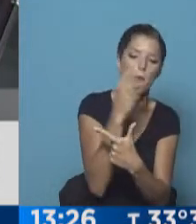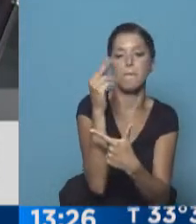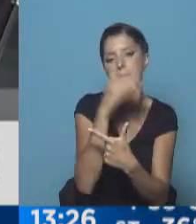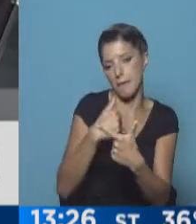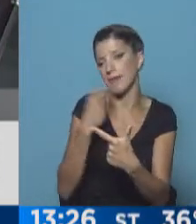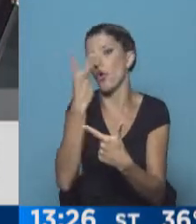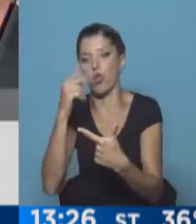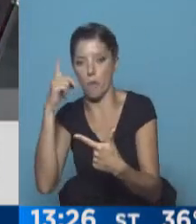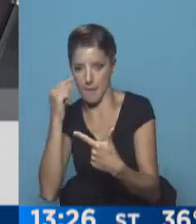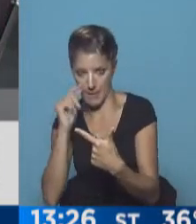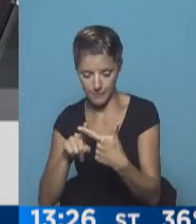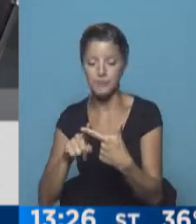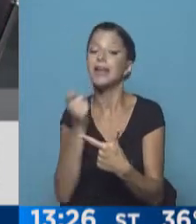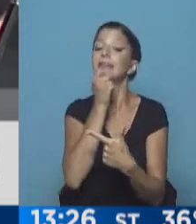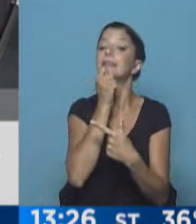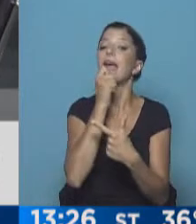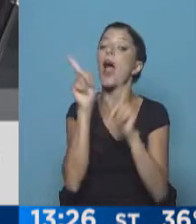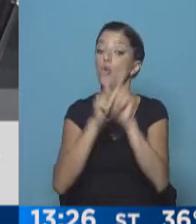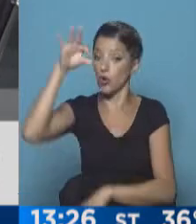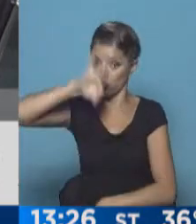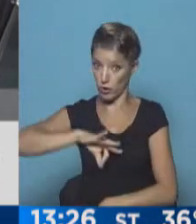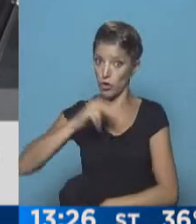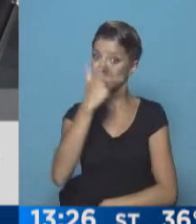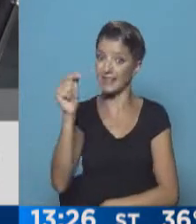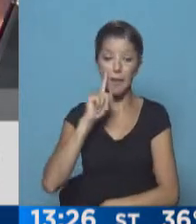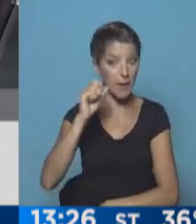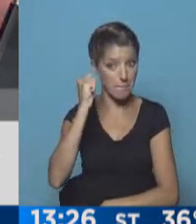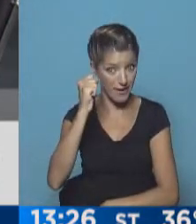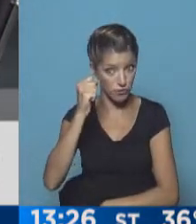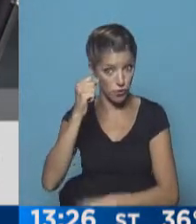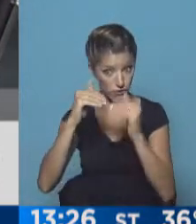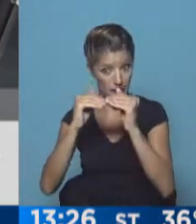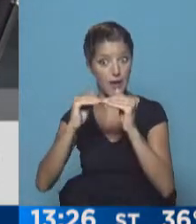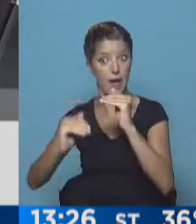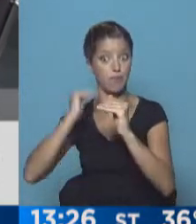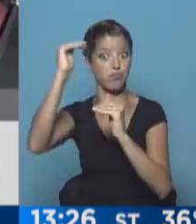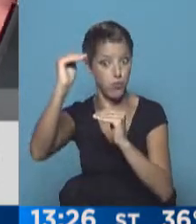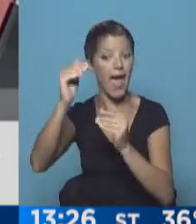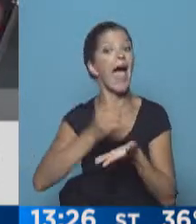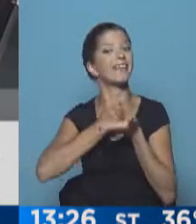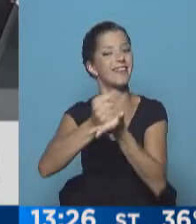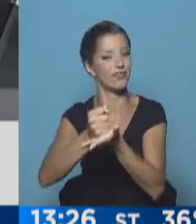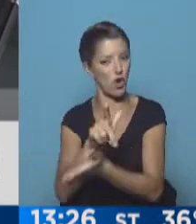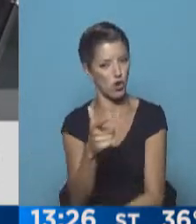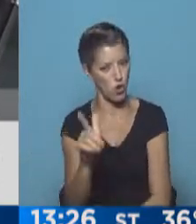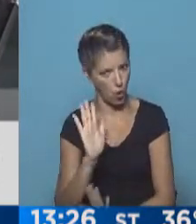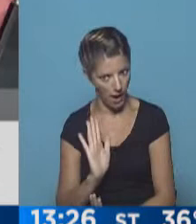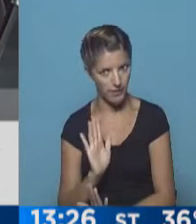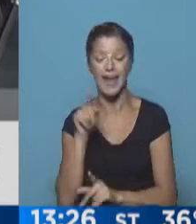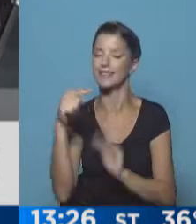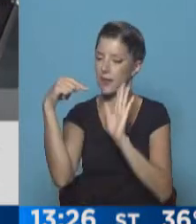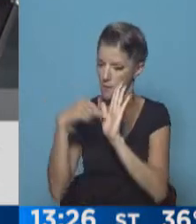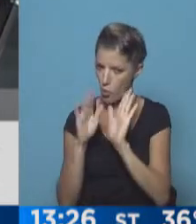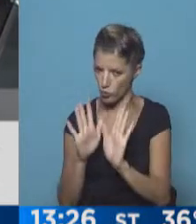supera en lo que es relación de dependencia a los 30 mil pesos si no los cobran bien ese es justamente la cuestión